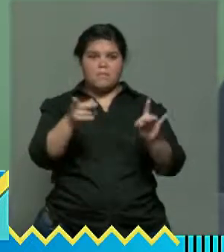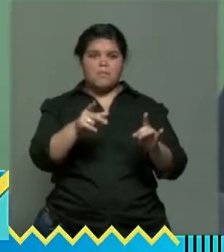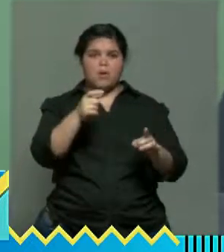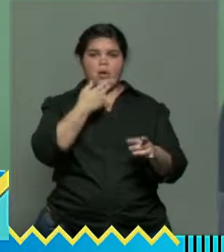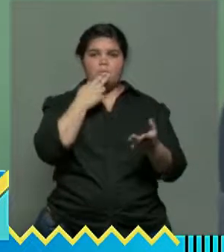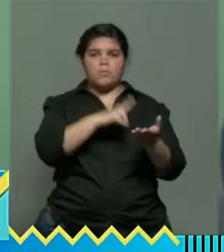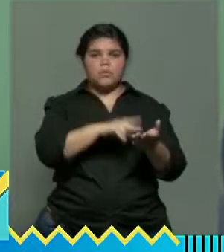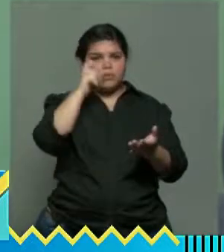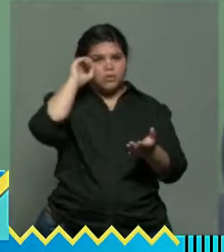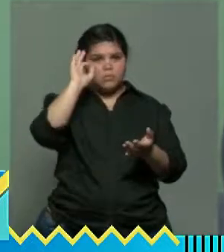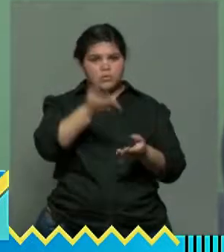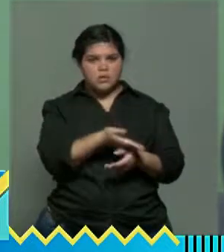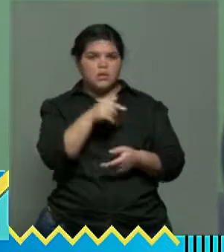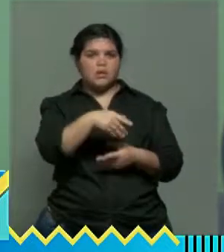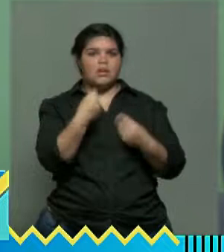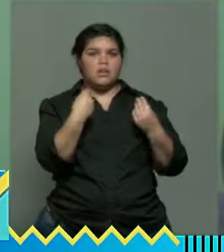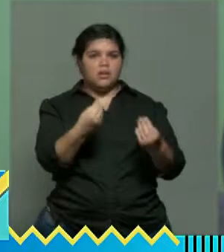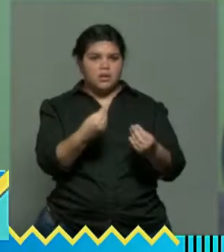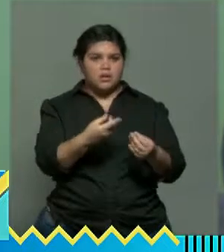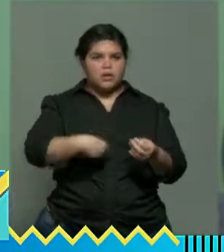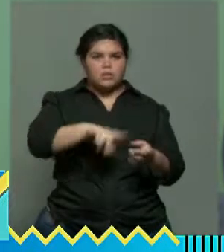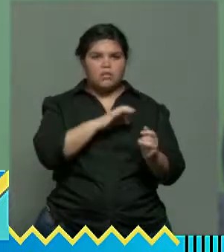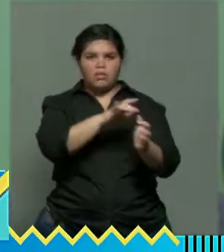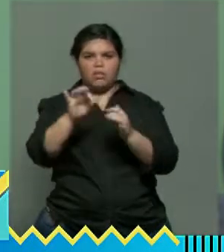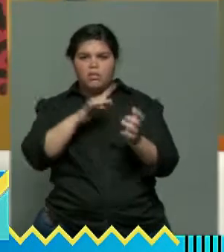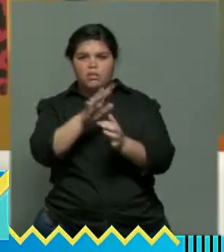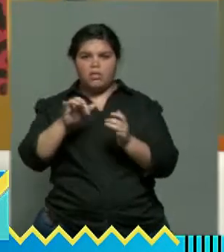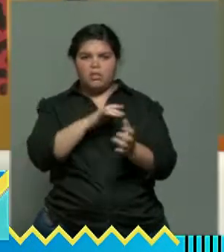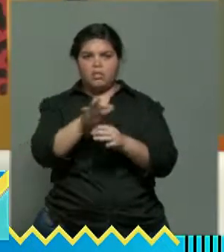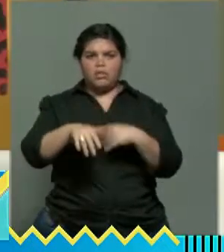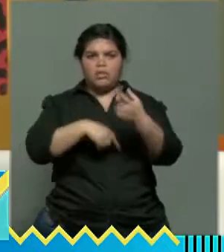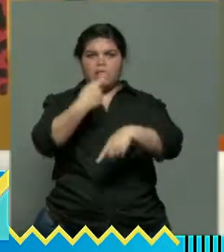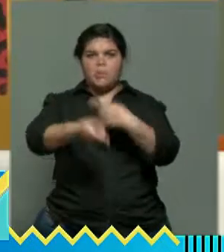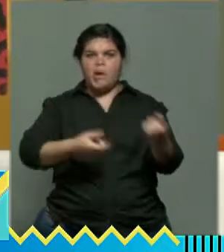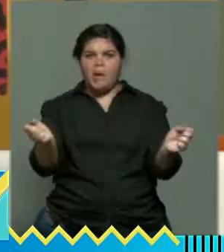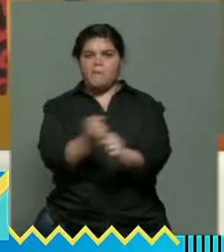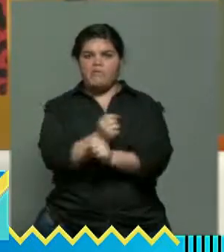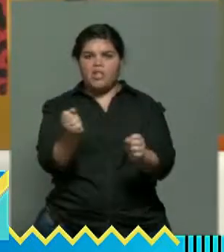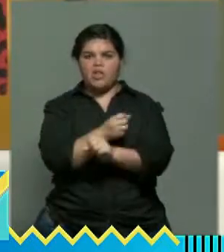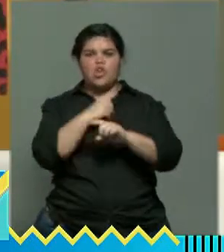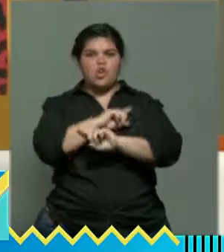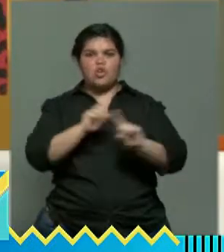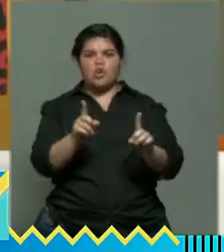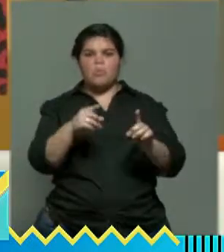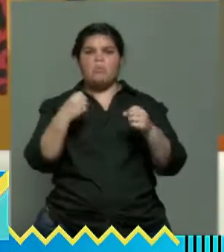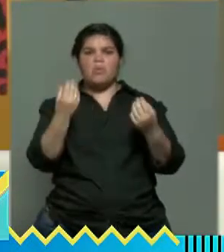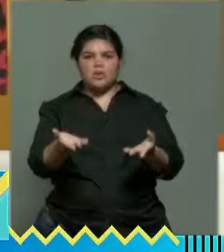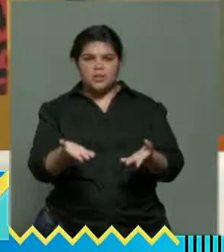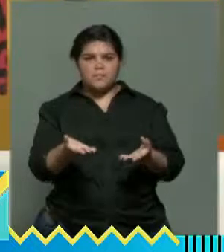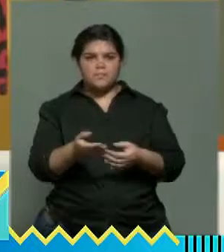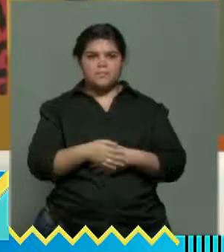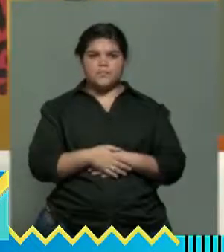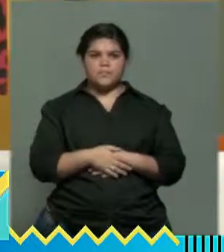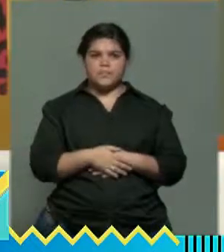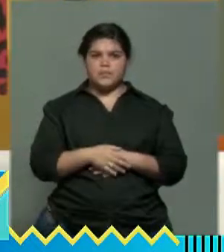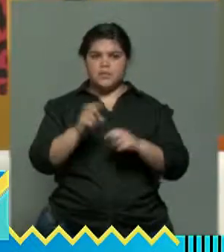dar, empezaríamos a plantearnos por qué se habló de algo que al final no se aprobó, ¿no? Y mira, yo creo que en la política, y todo el mundo que está en